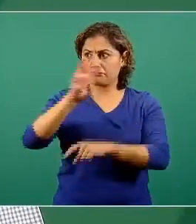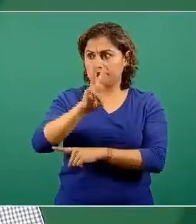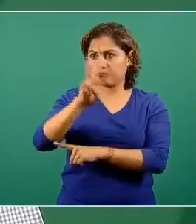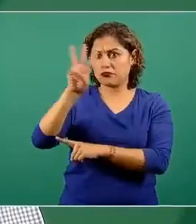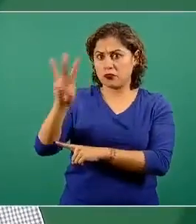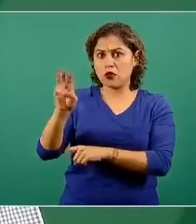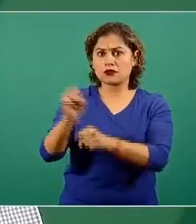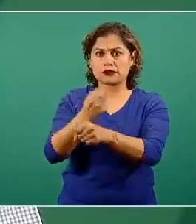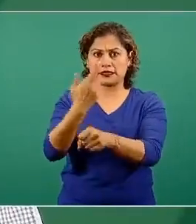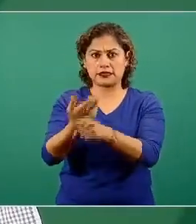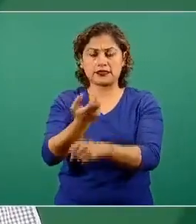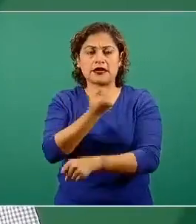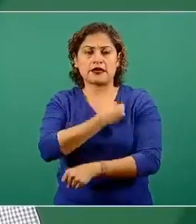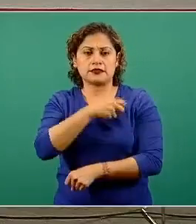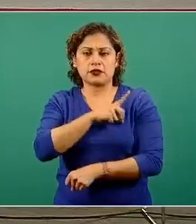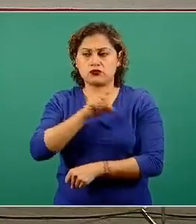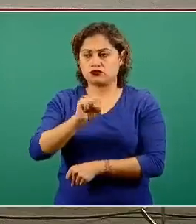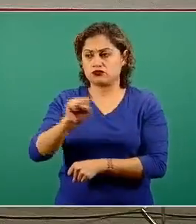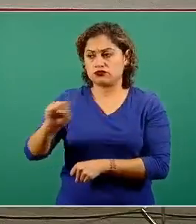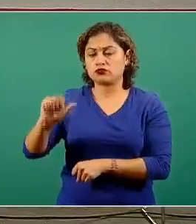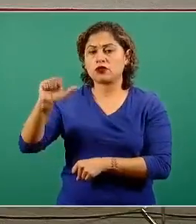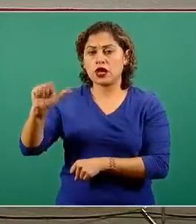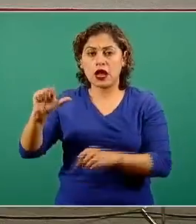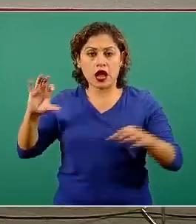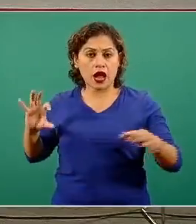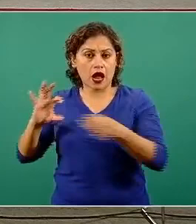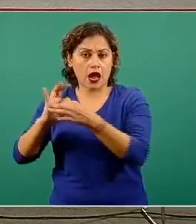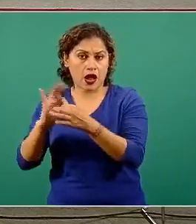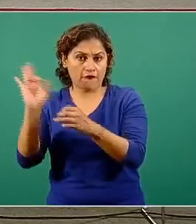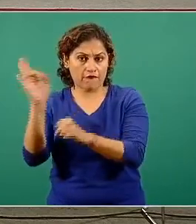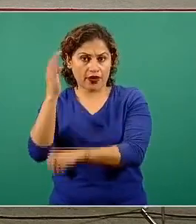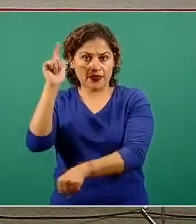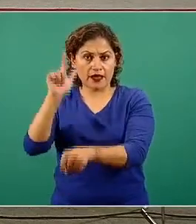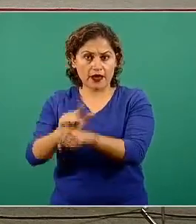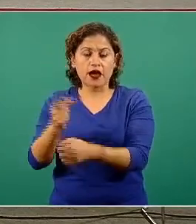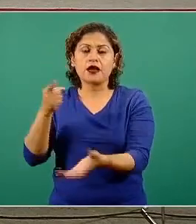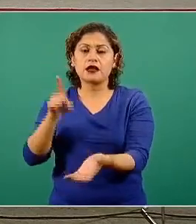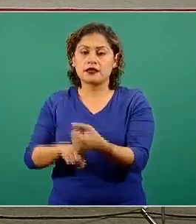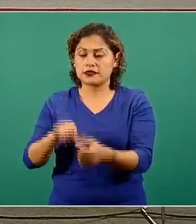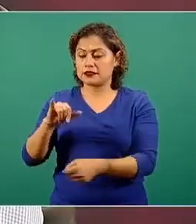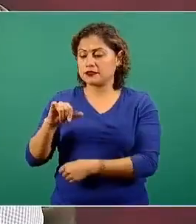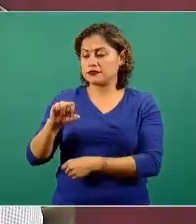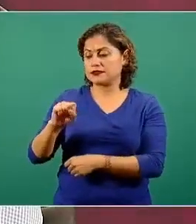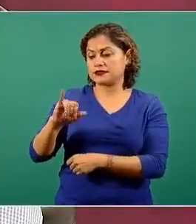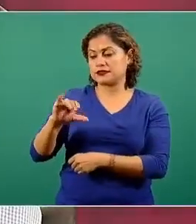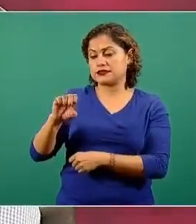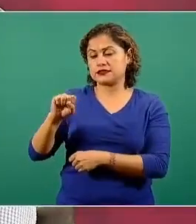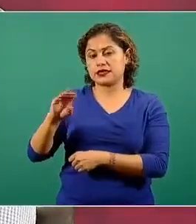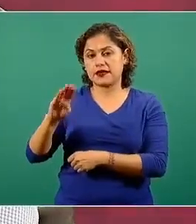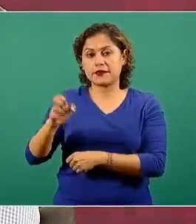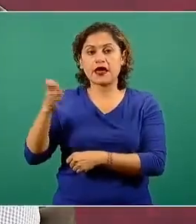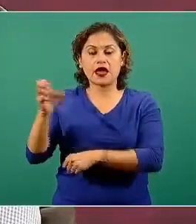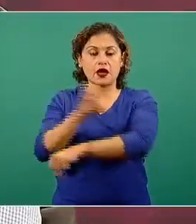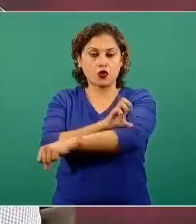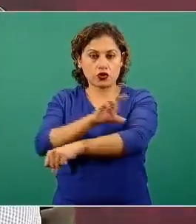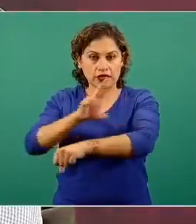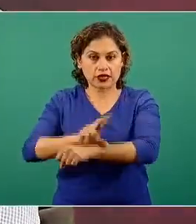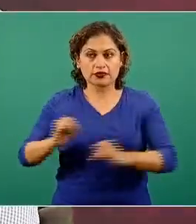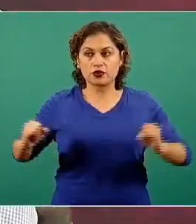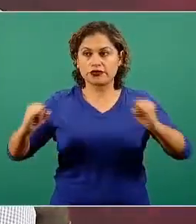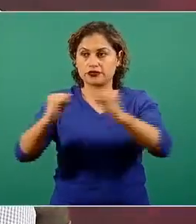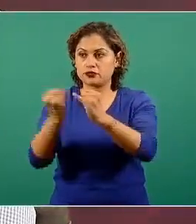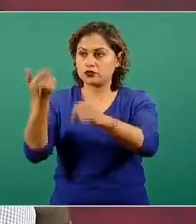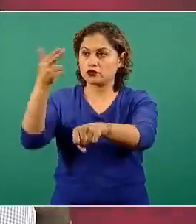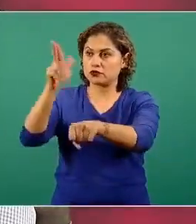nivel federal está coordinado por la misma CINSAE, la Coordinación de Institutos Nacionales de Salud y